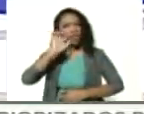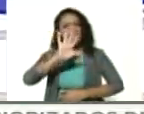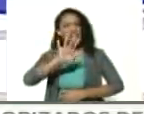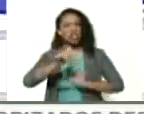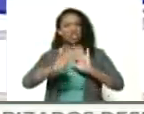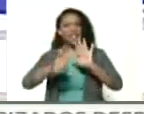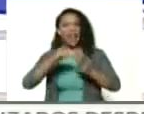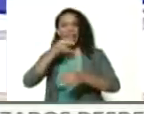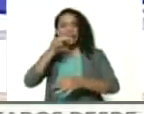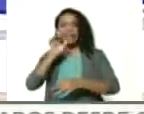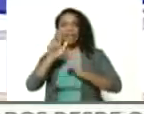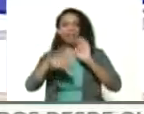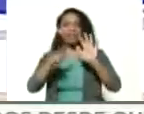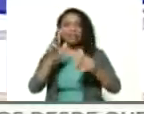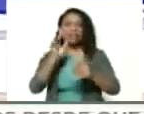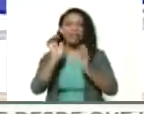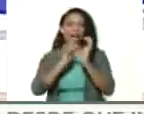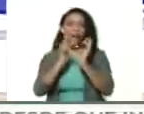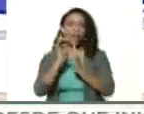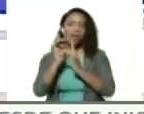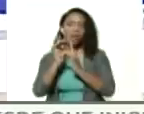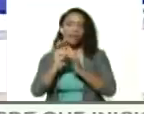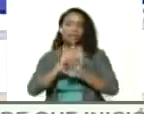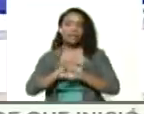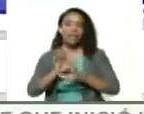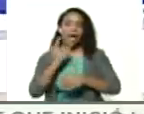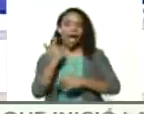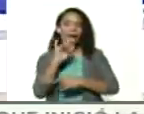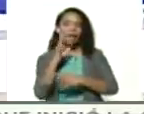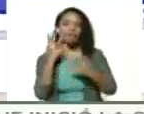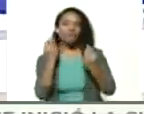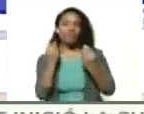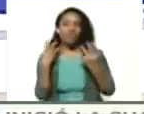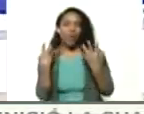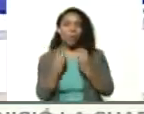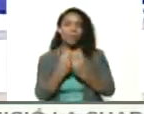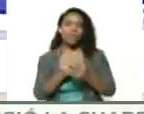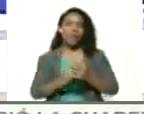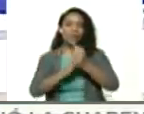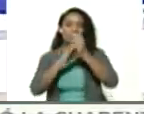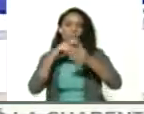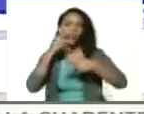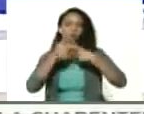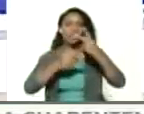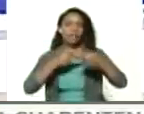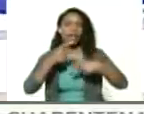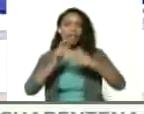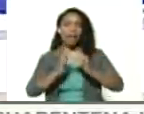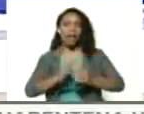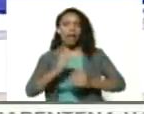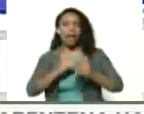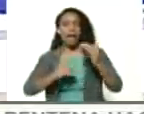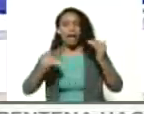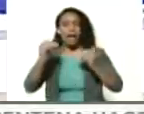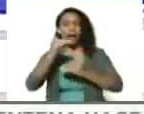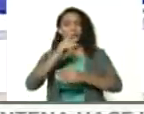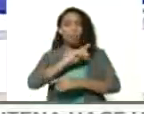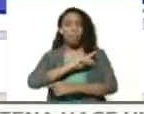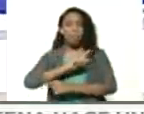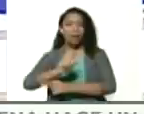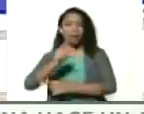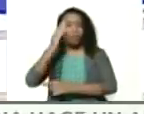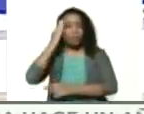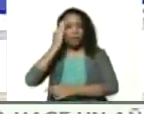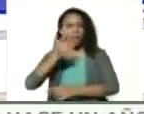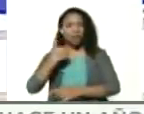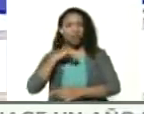de la tarde, el 13 de abril. Ya estaban ahí muchos compañeros de la dirección política, del alto mando militar.